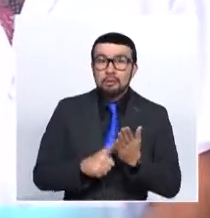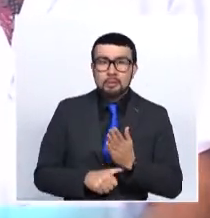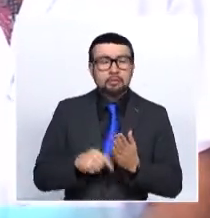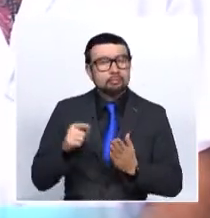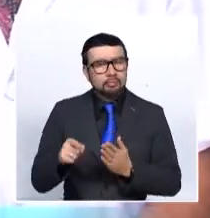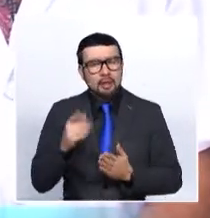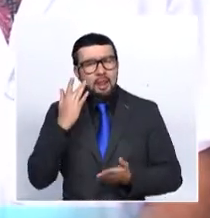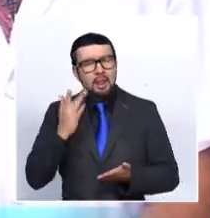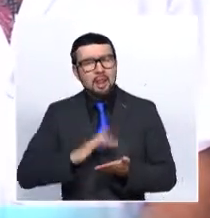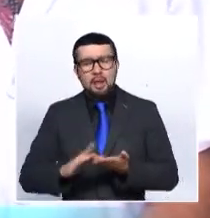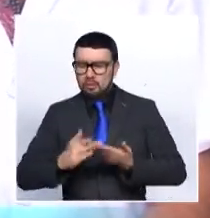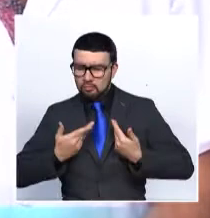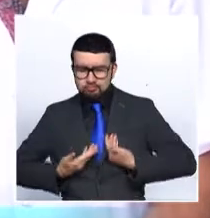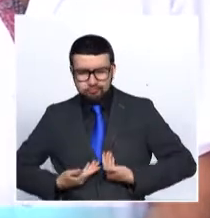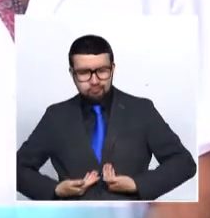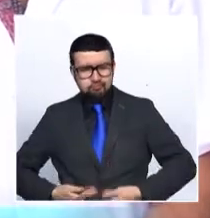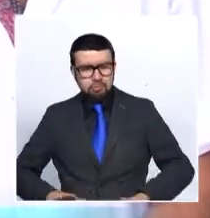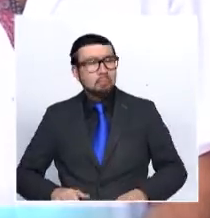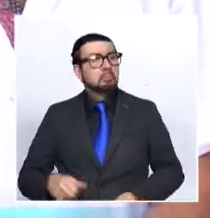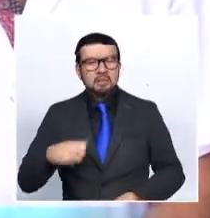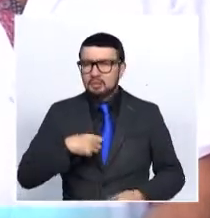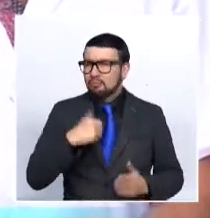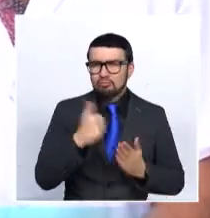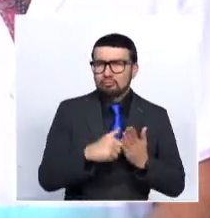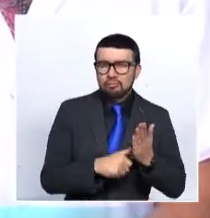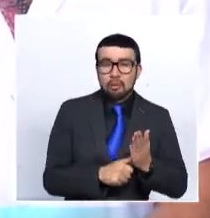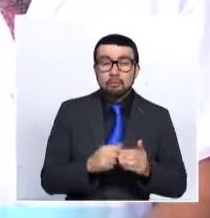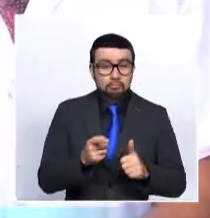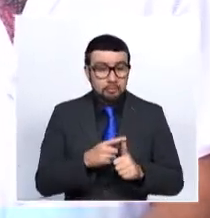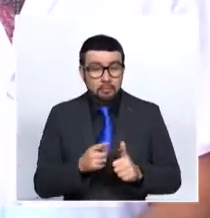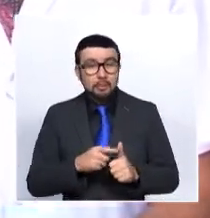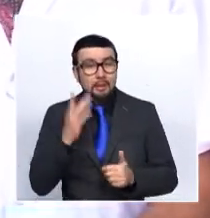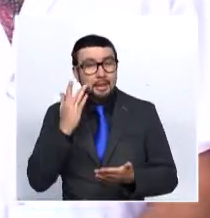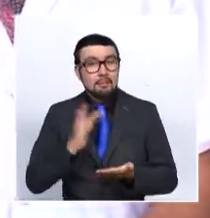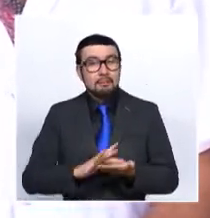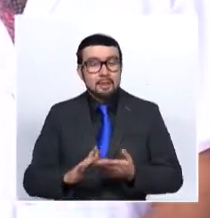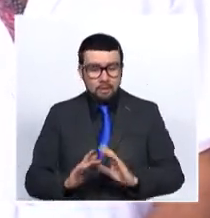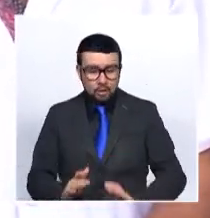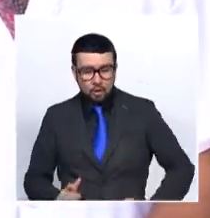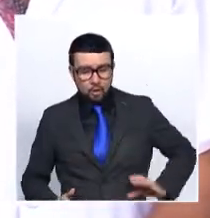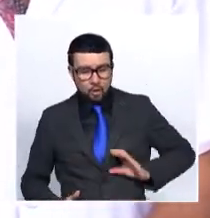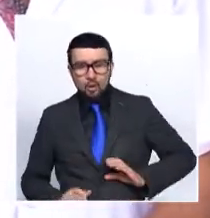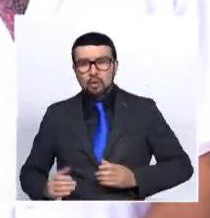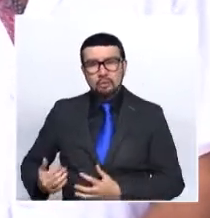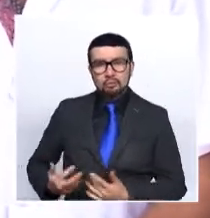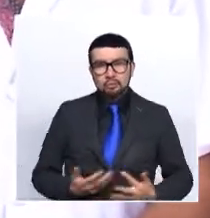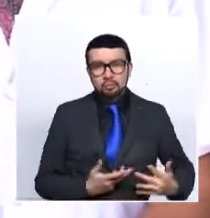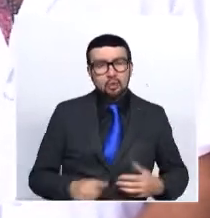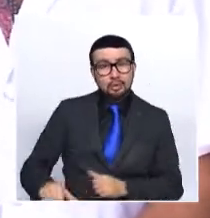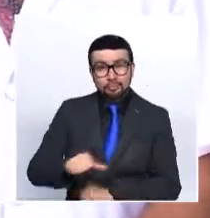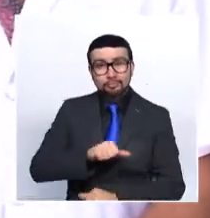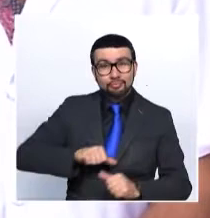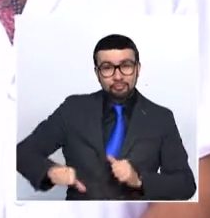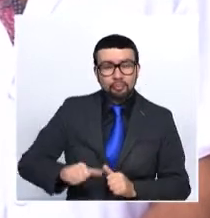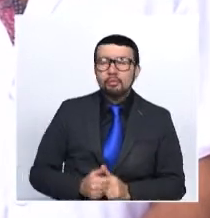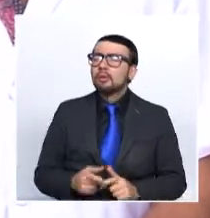podríamos hablar de varios, ¿cierto? Nosotros tenemos el programa de limpieza de colon con recambio de flora intestinal, pero también tenemos un programa